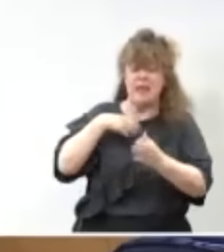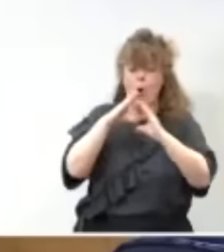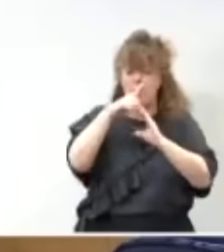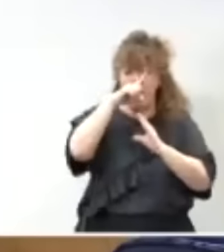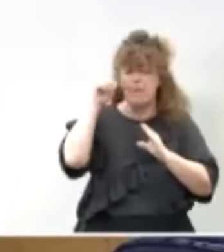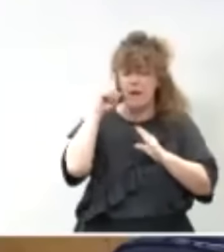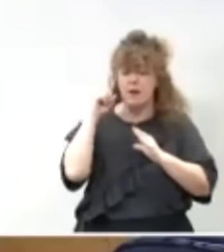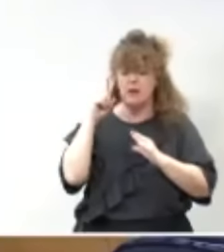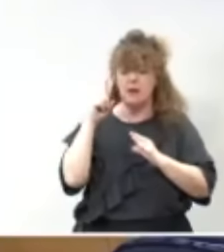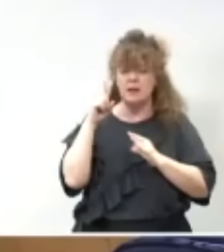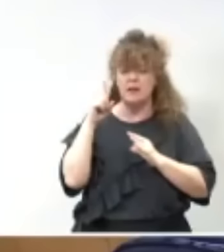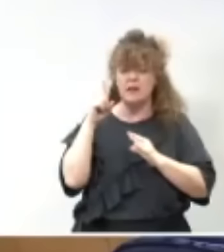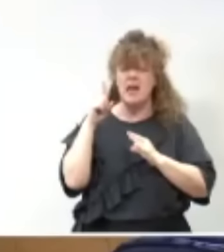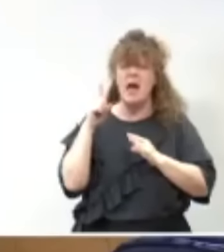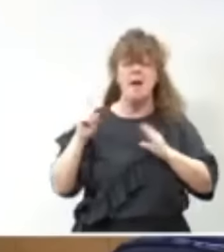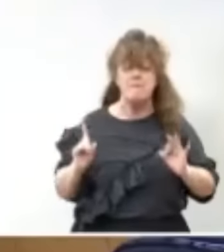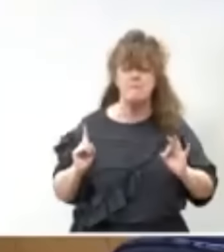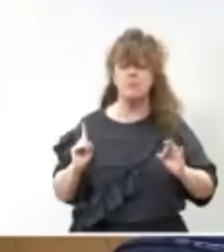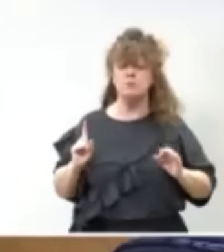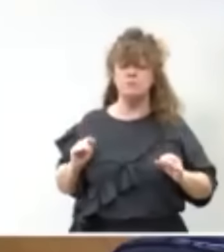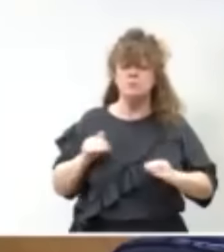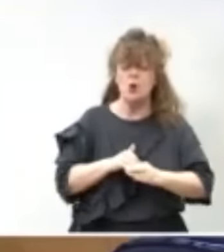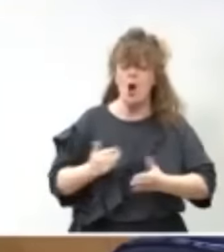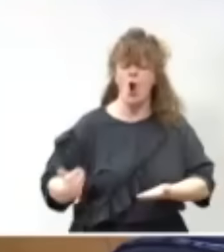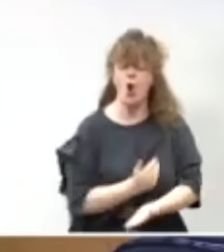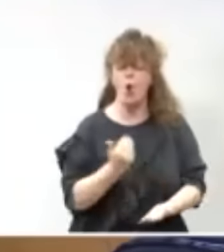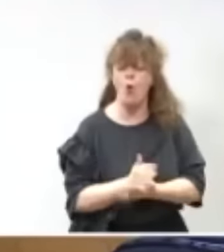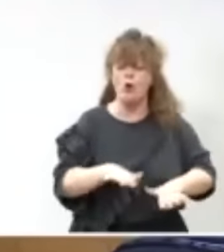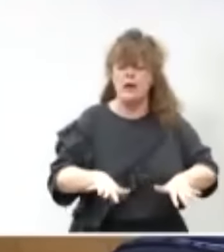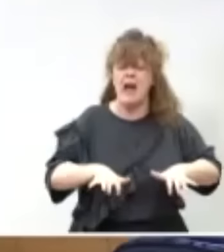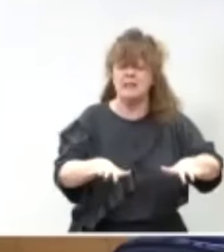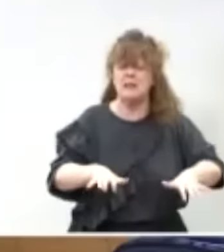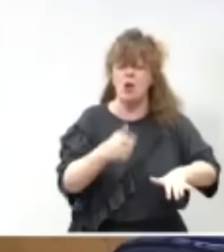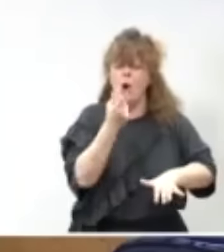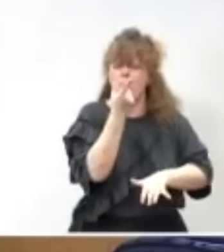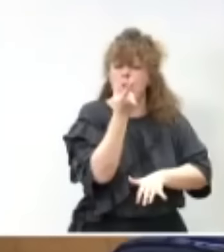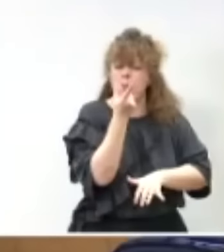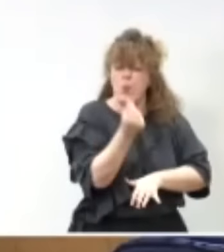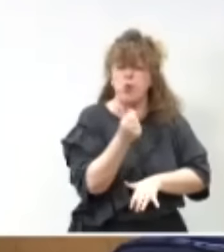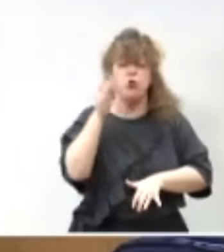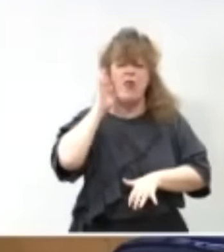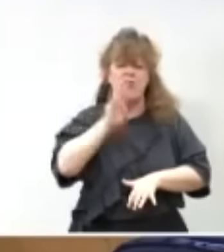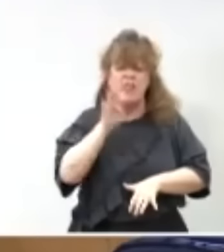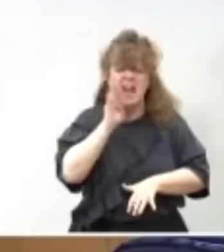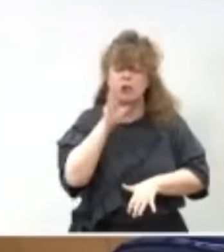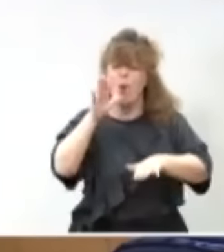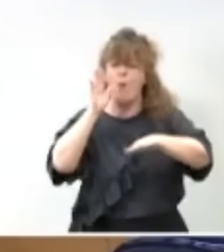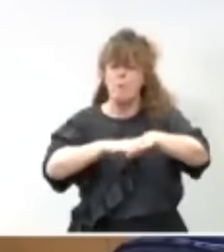Madrid. Partícipe a título lucrativo del producto del delito